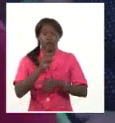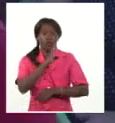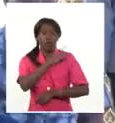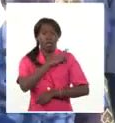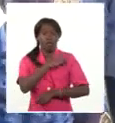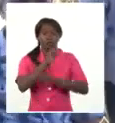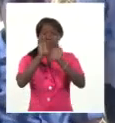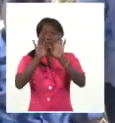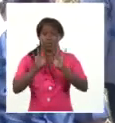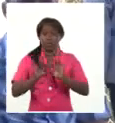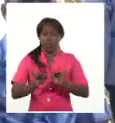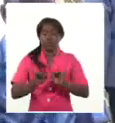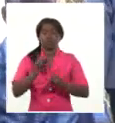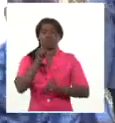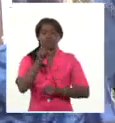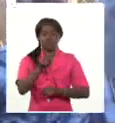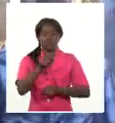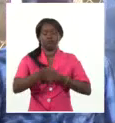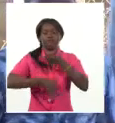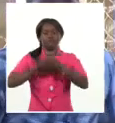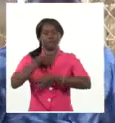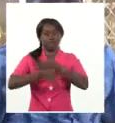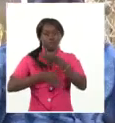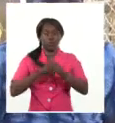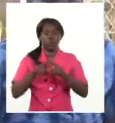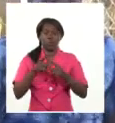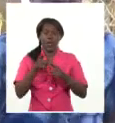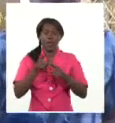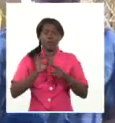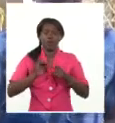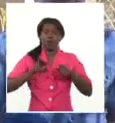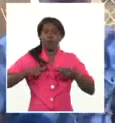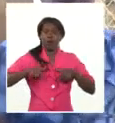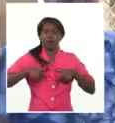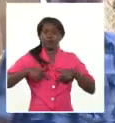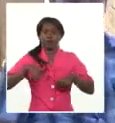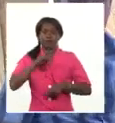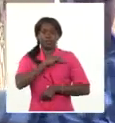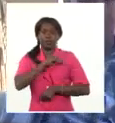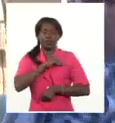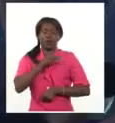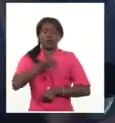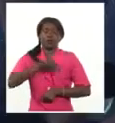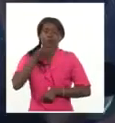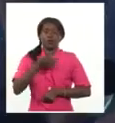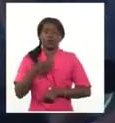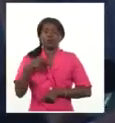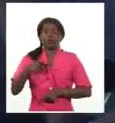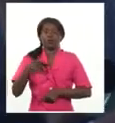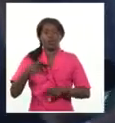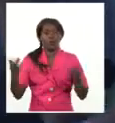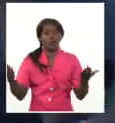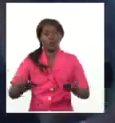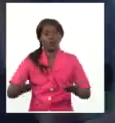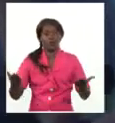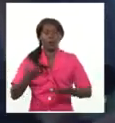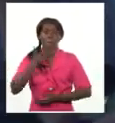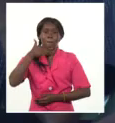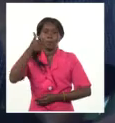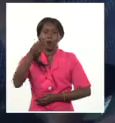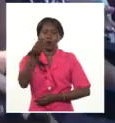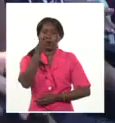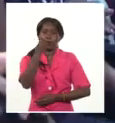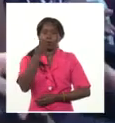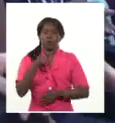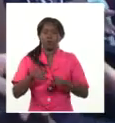candidato a diputado enfatizó en la necesidad de incrementar la producción de alimentos en este territorio a partir de la